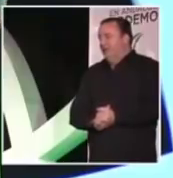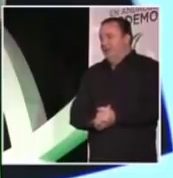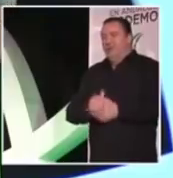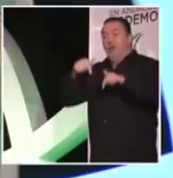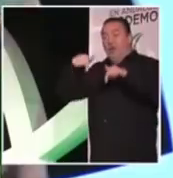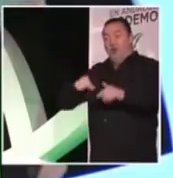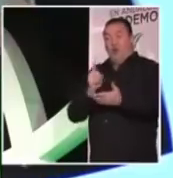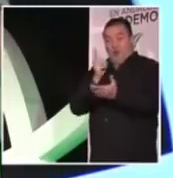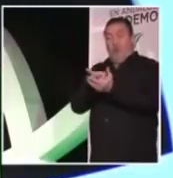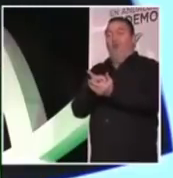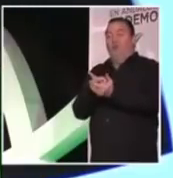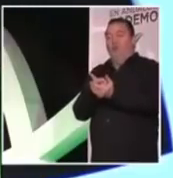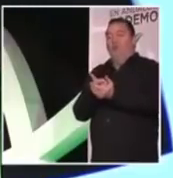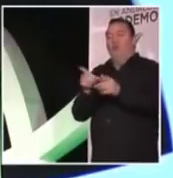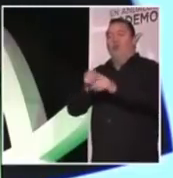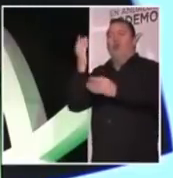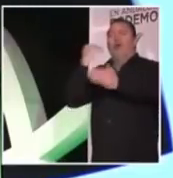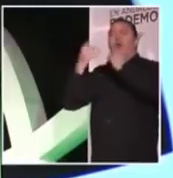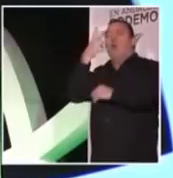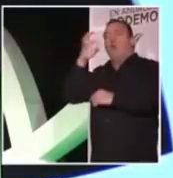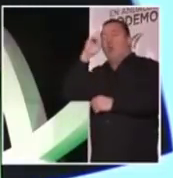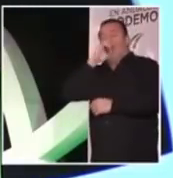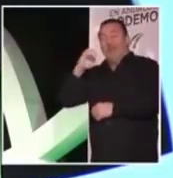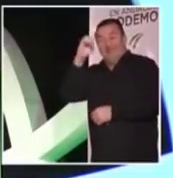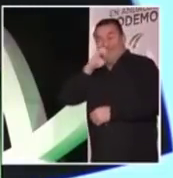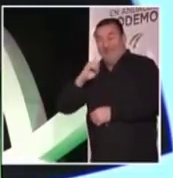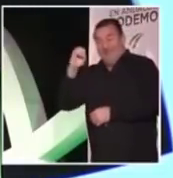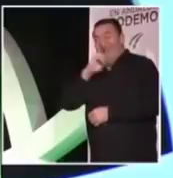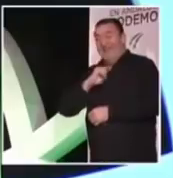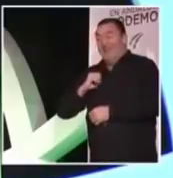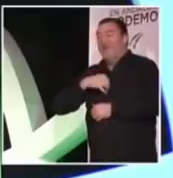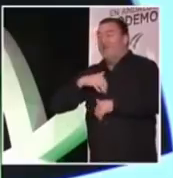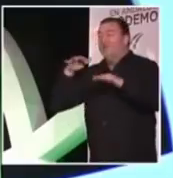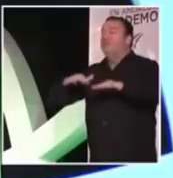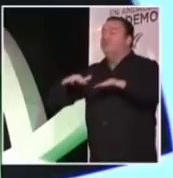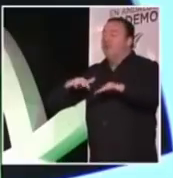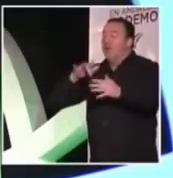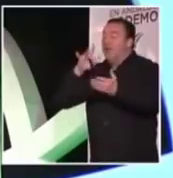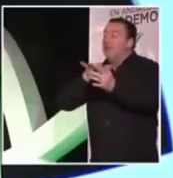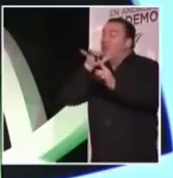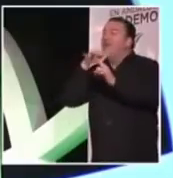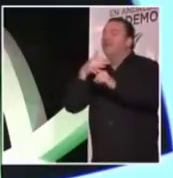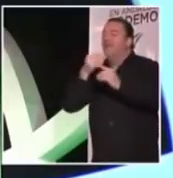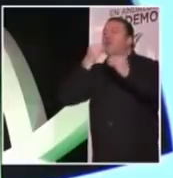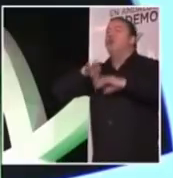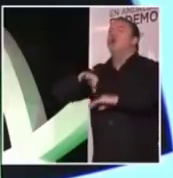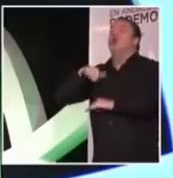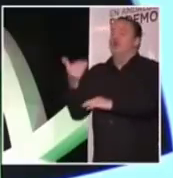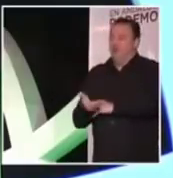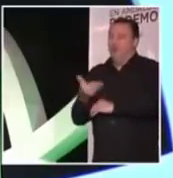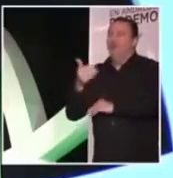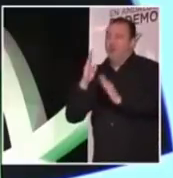Hoy de nuevo, como hace 40 años, estamos ante una encrucijada histórica.